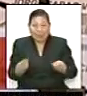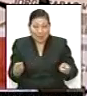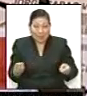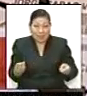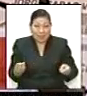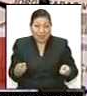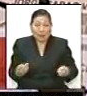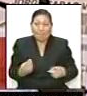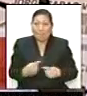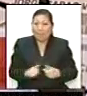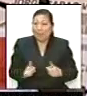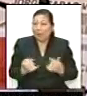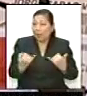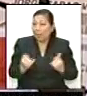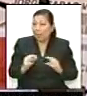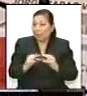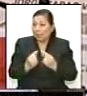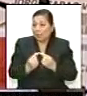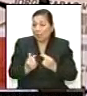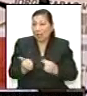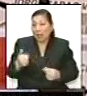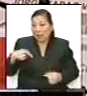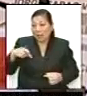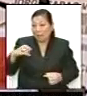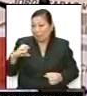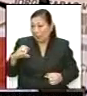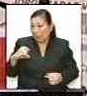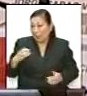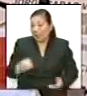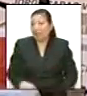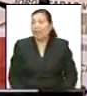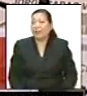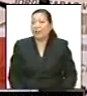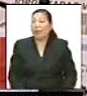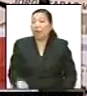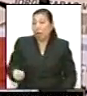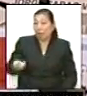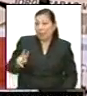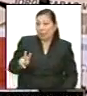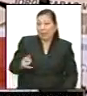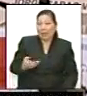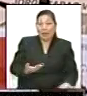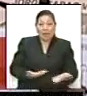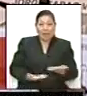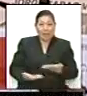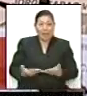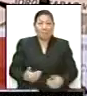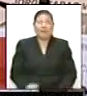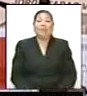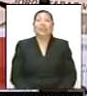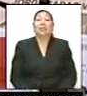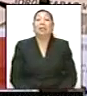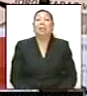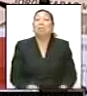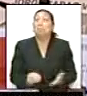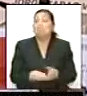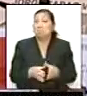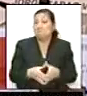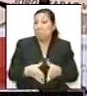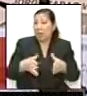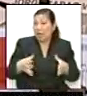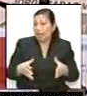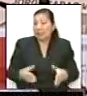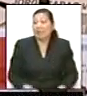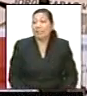y en este bloque de la alianza al pacífico puede aumentar el comercio es decir más volumen de